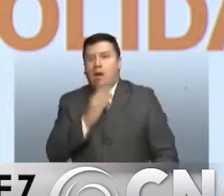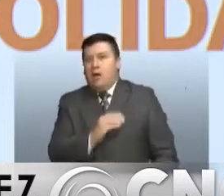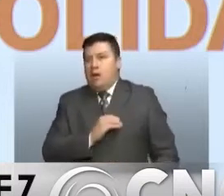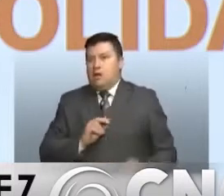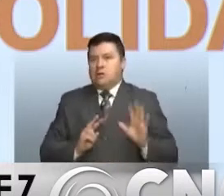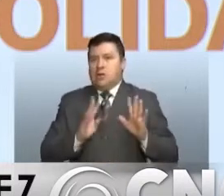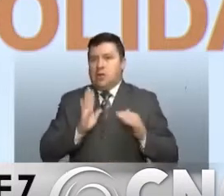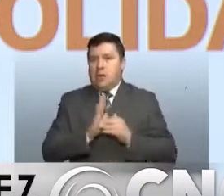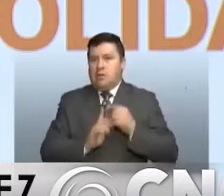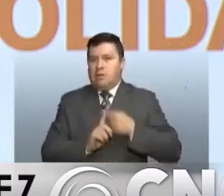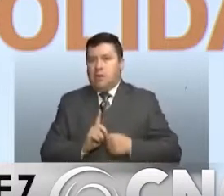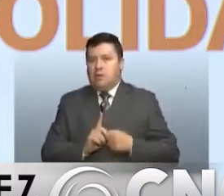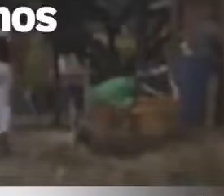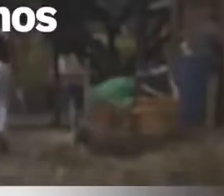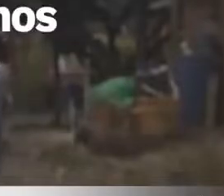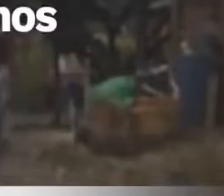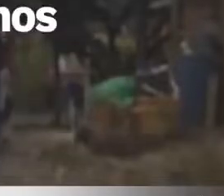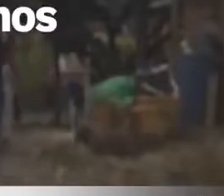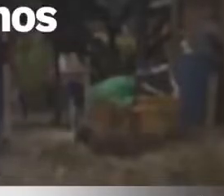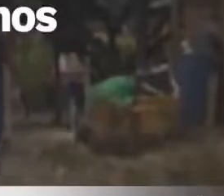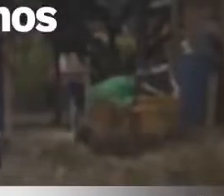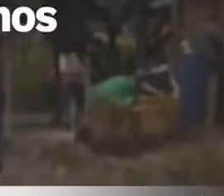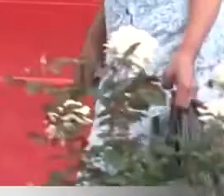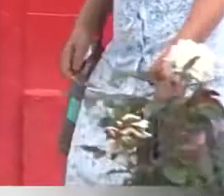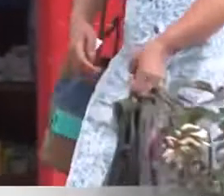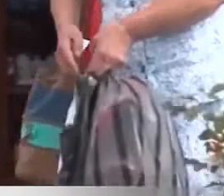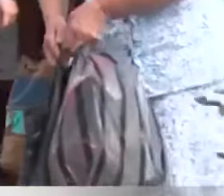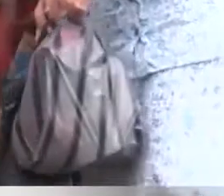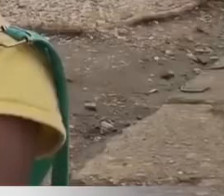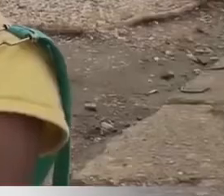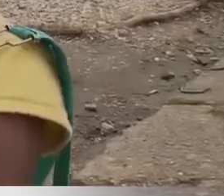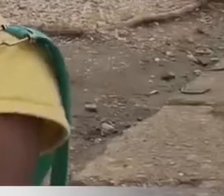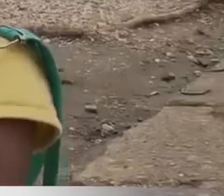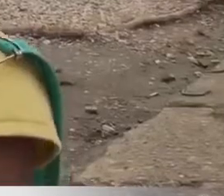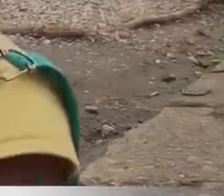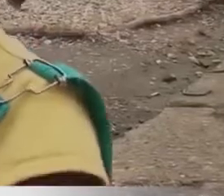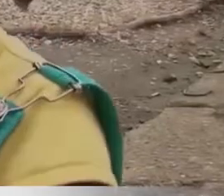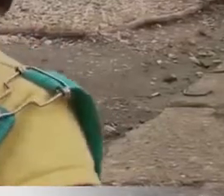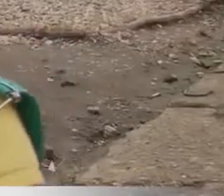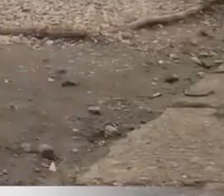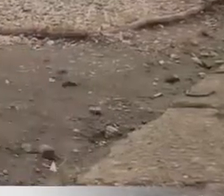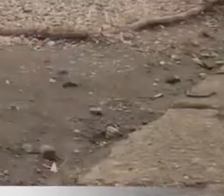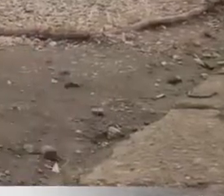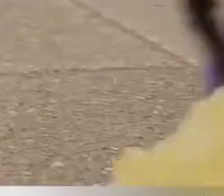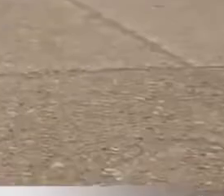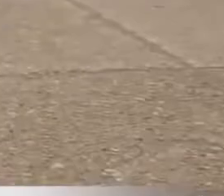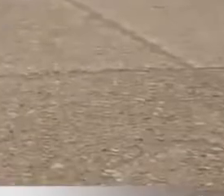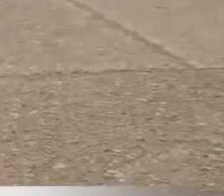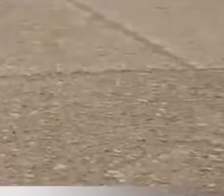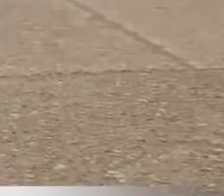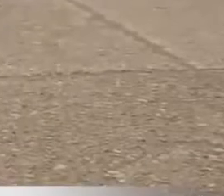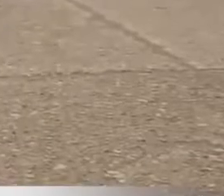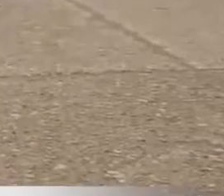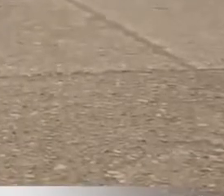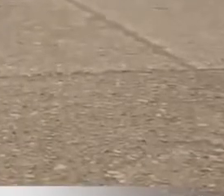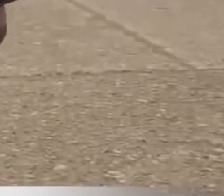son los que más sufren con el kobe 19 porque el plan de evolución del iva que también pertenece al grupo de ingreso solidario busca beneficiar a cerca de 4